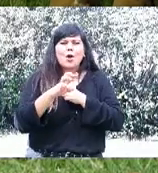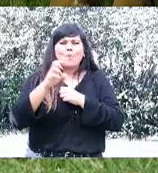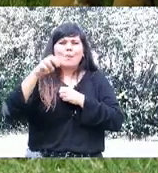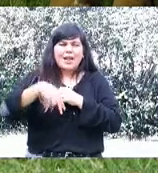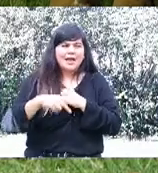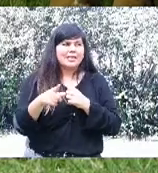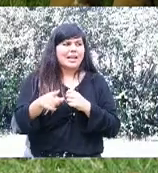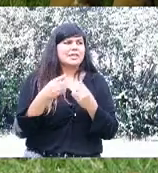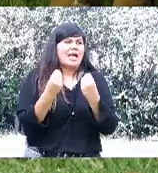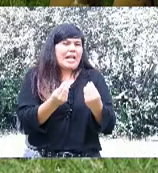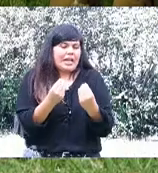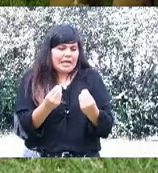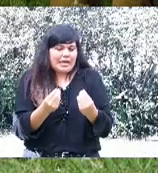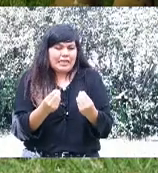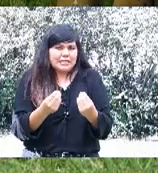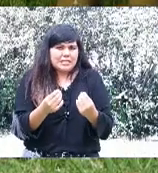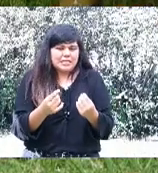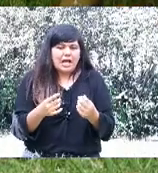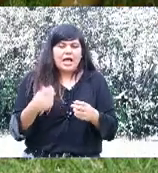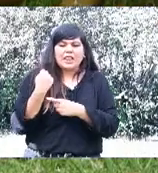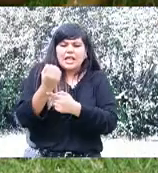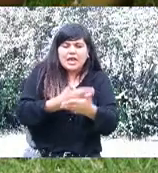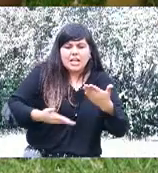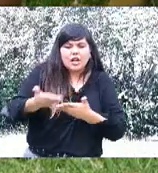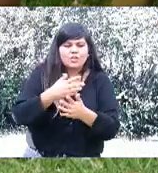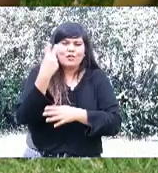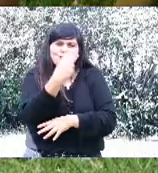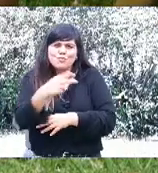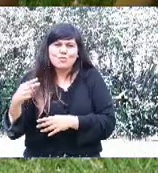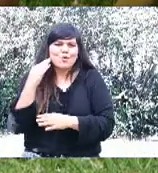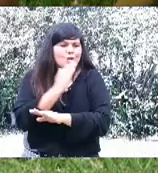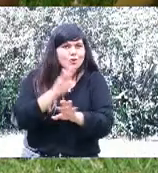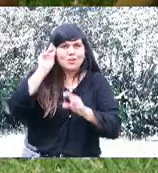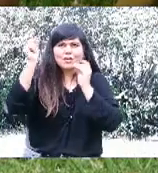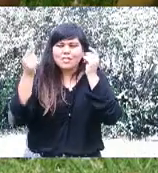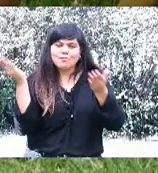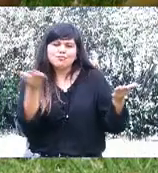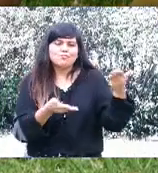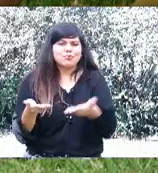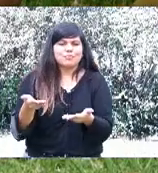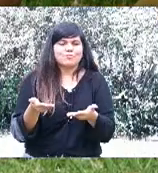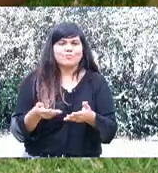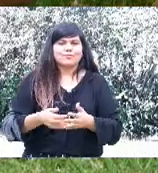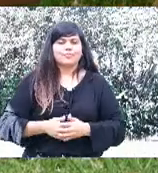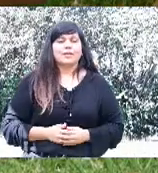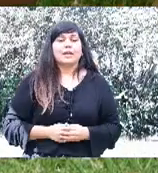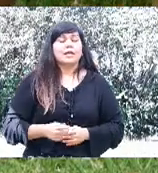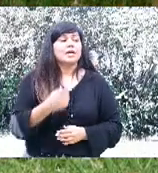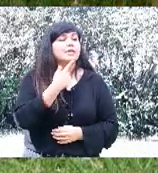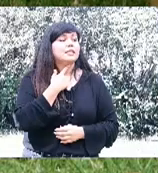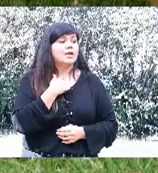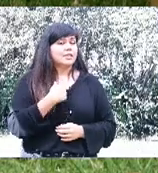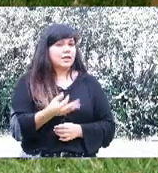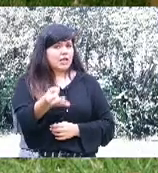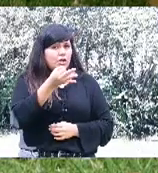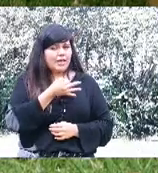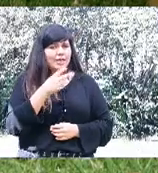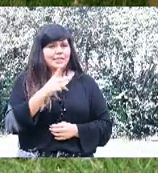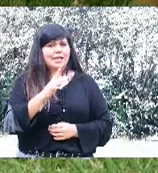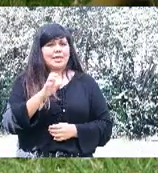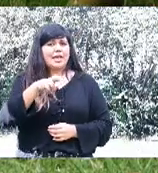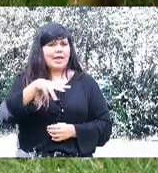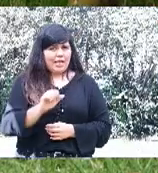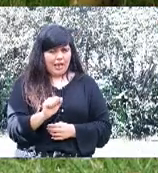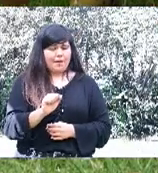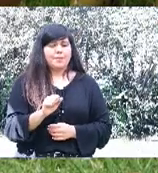riqueza de la generosidad propia de los niños y las niñas no es interesante eso que mencionas Queen acerca